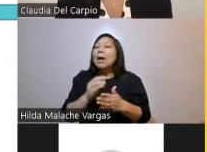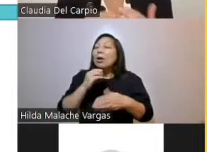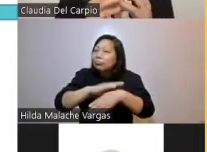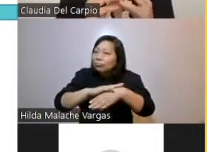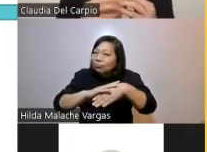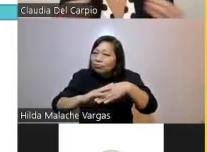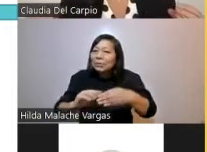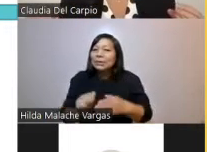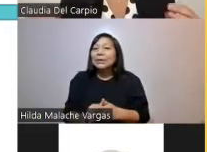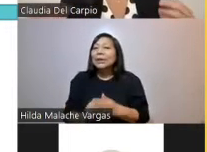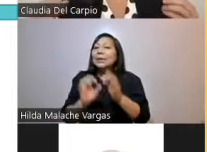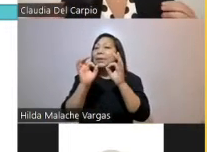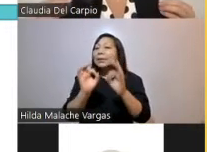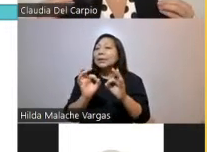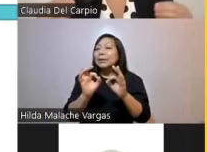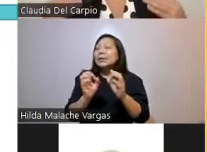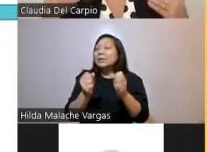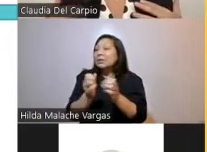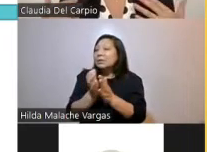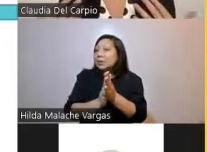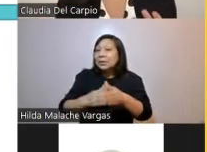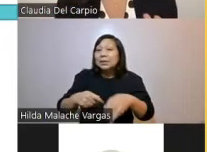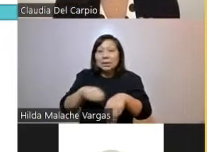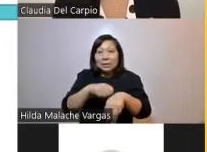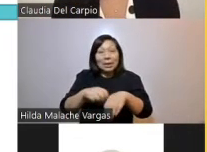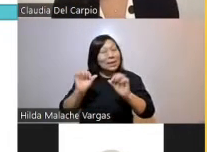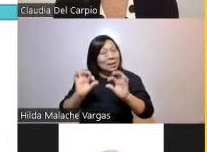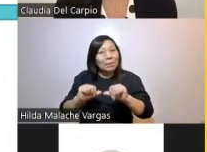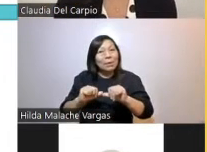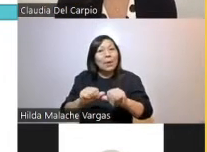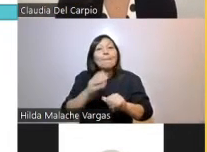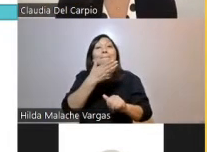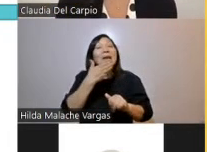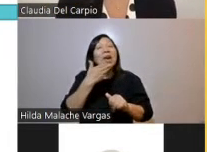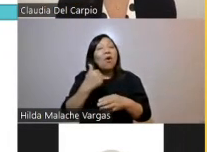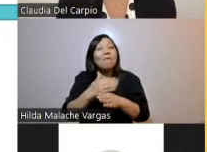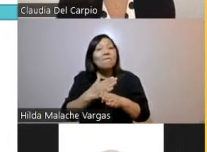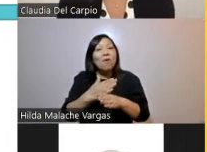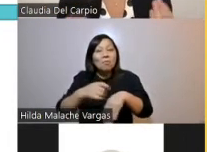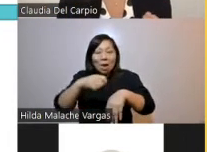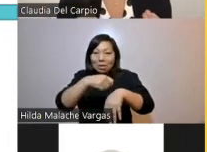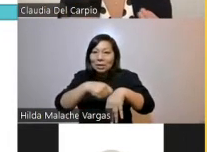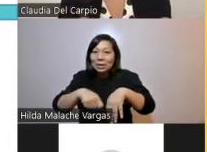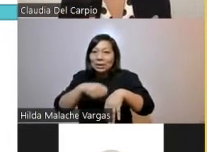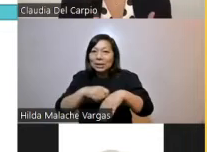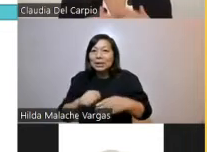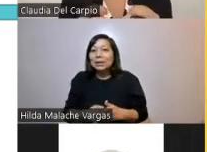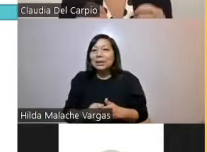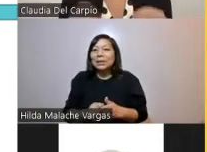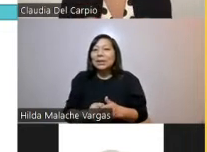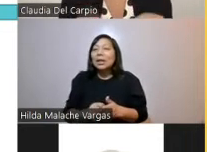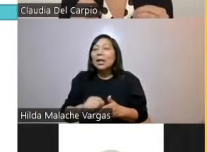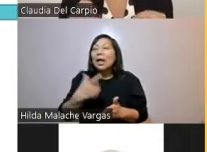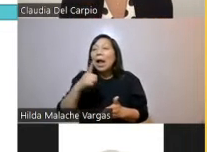piel. Y definitivamente, si deciden depilarse de manera permanente, la mejor técnica de depilación es la depilación con láser, porque